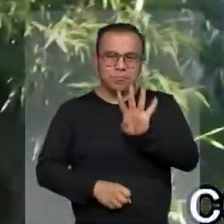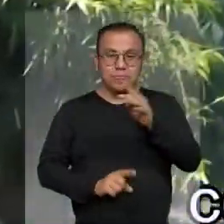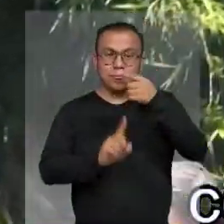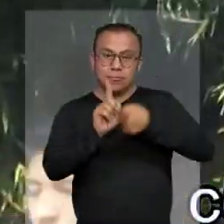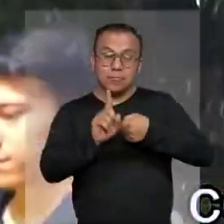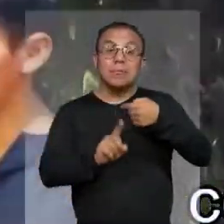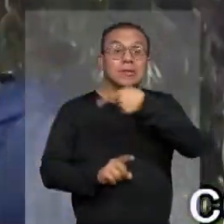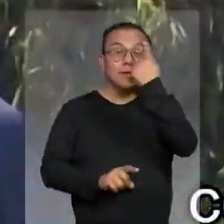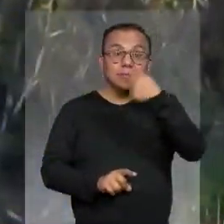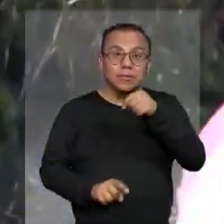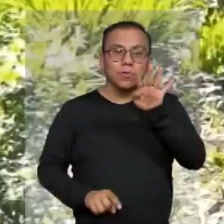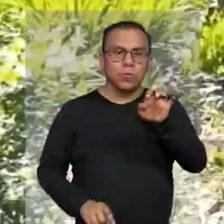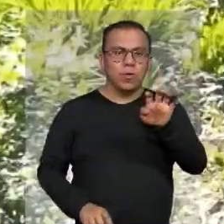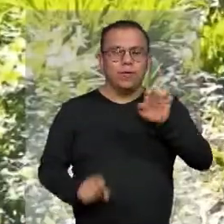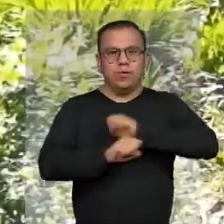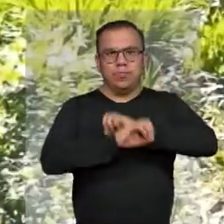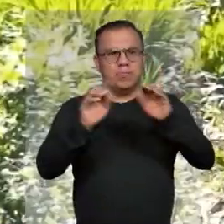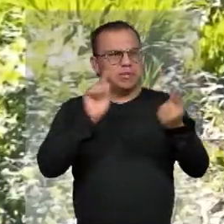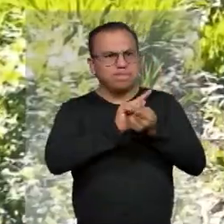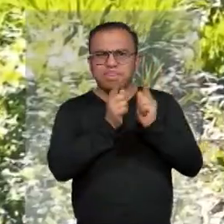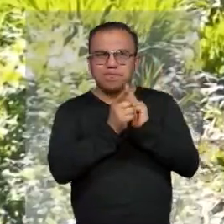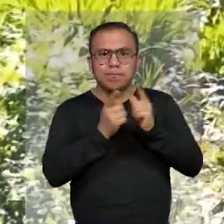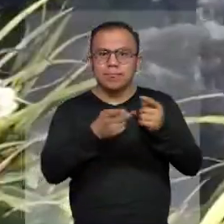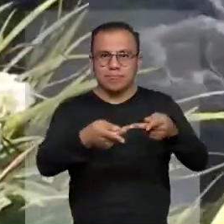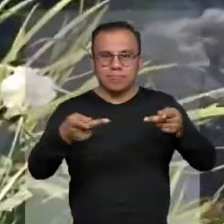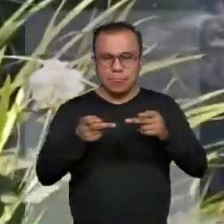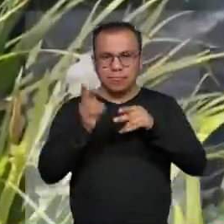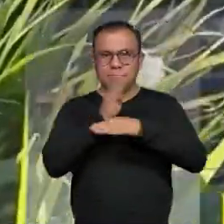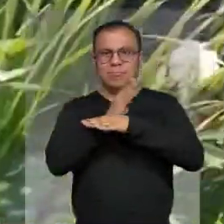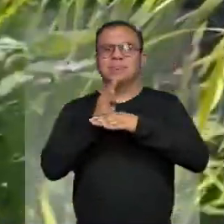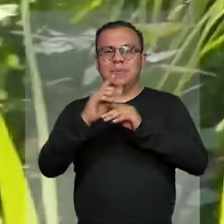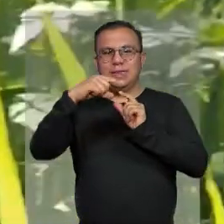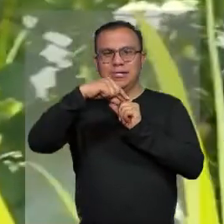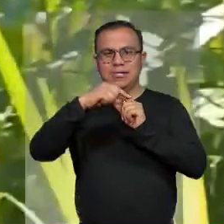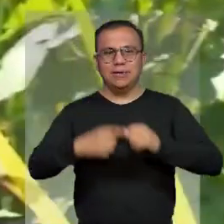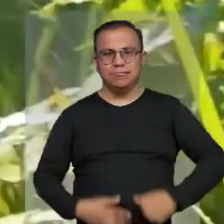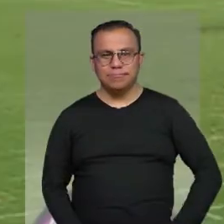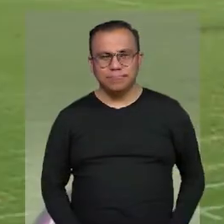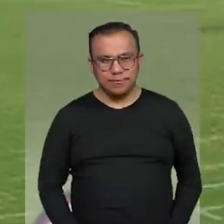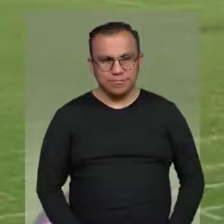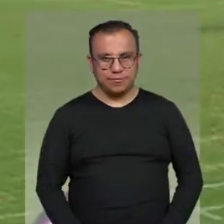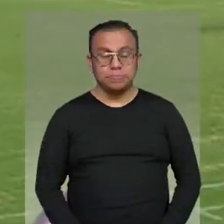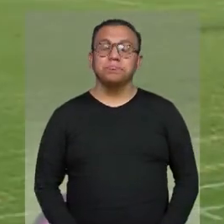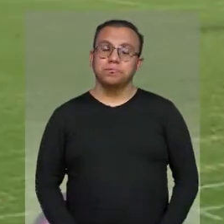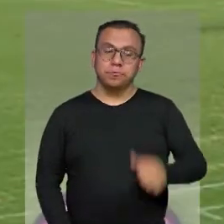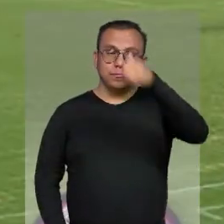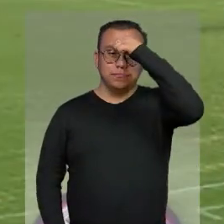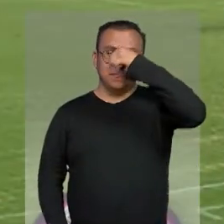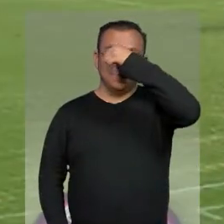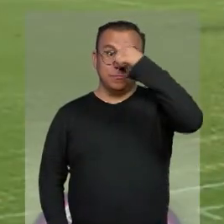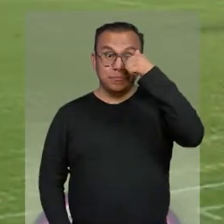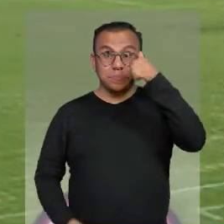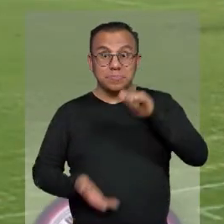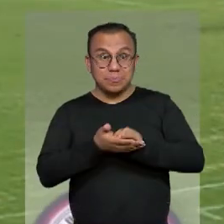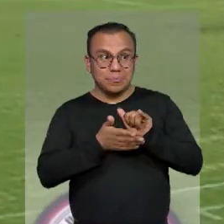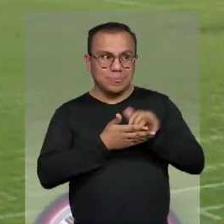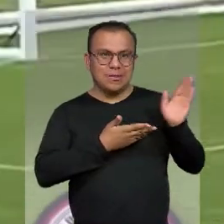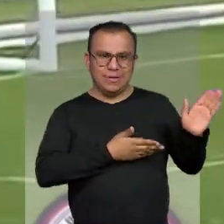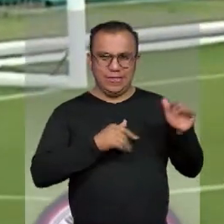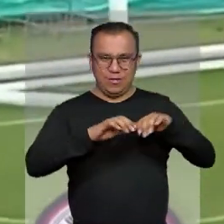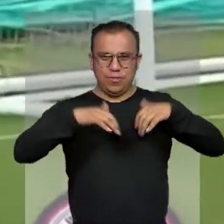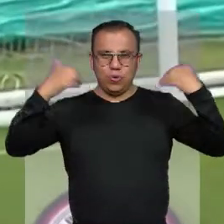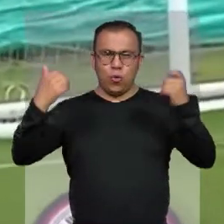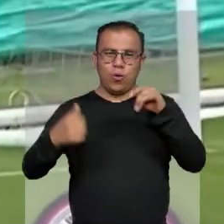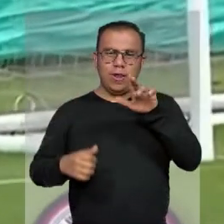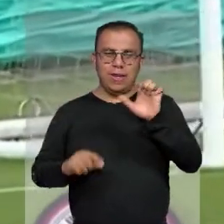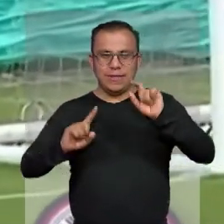desde las 9 de la mañana. El punto de encuentro será la biblioteca El Tintal. El domingo en el tradicional estadio de Olaya será el